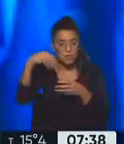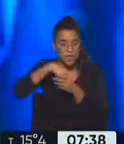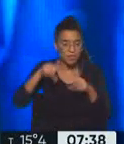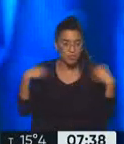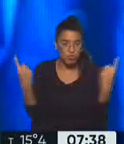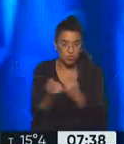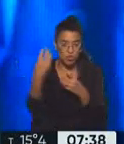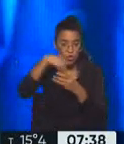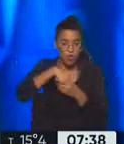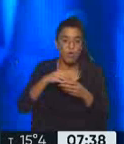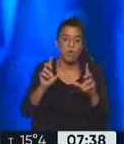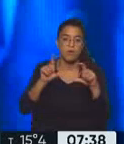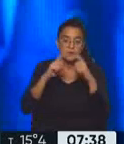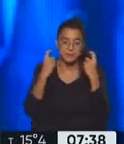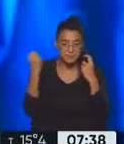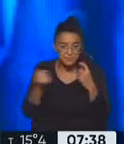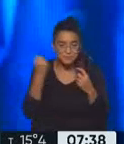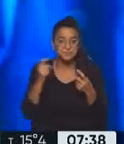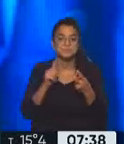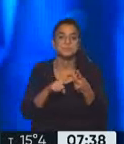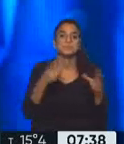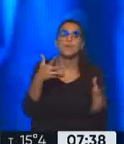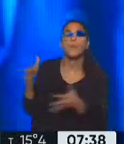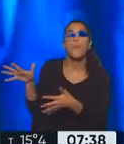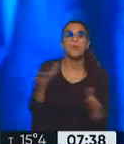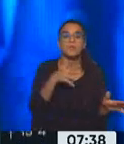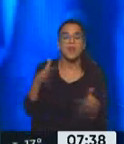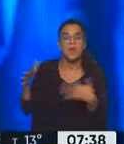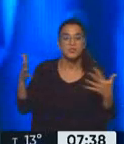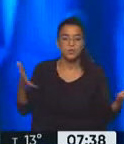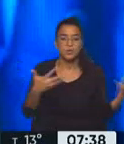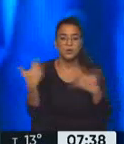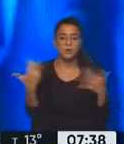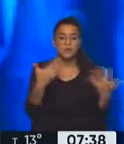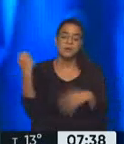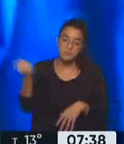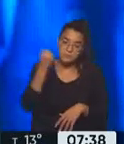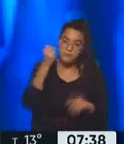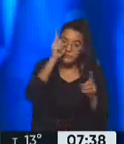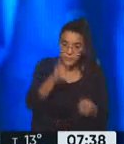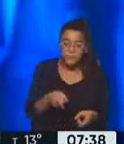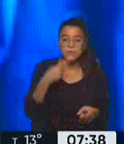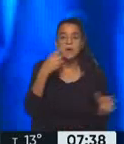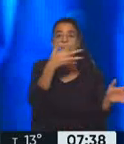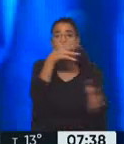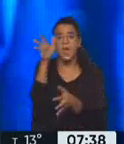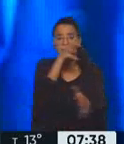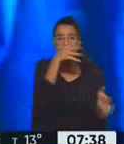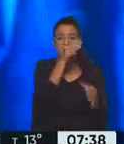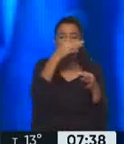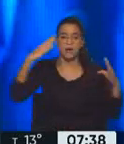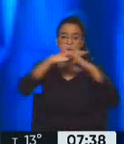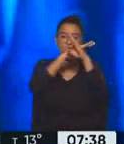y en todos los interiores la ventilación de los ambientes es no menos importante la ventilación tiene que ser